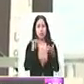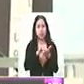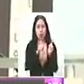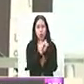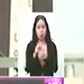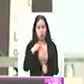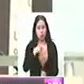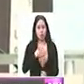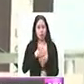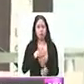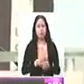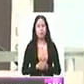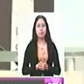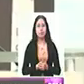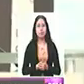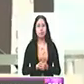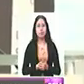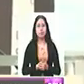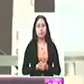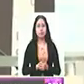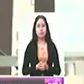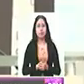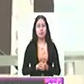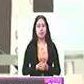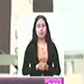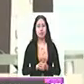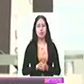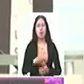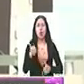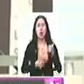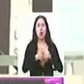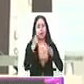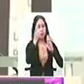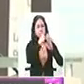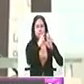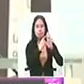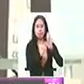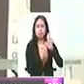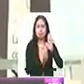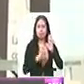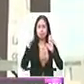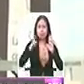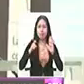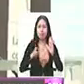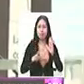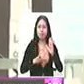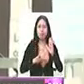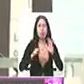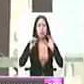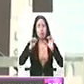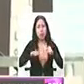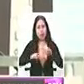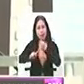estos momentos, ¿qué medidas debemos tomar para